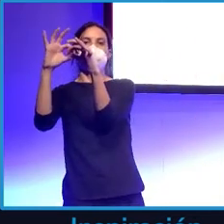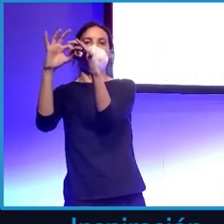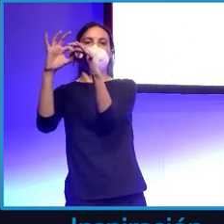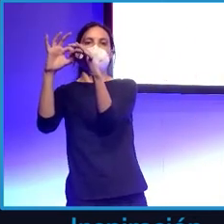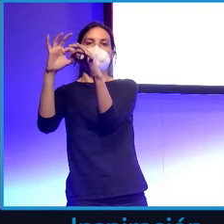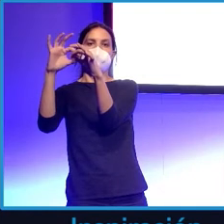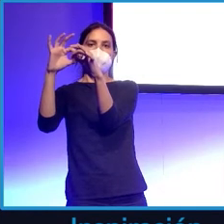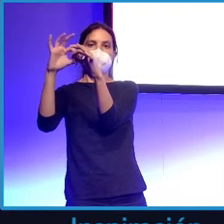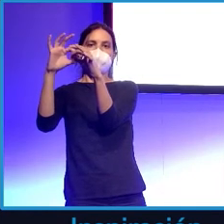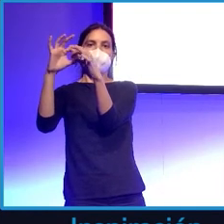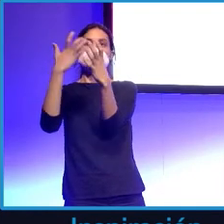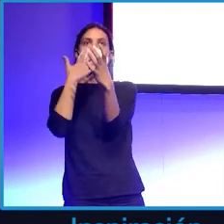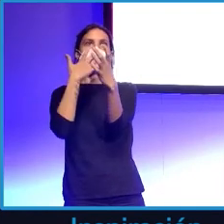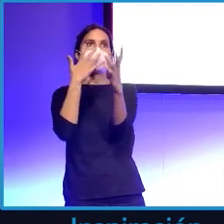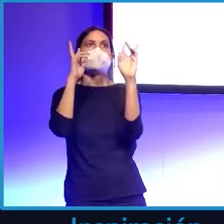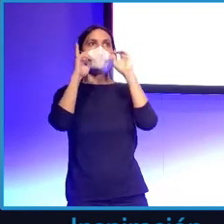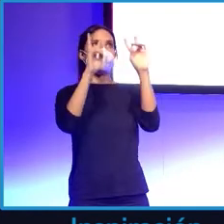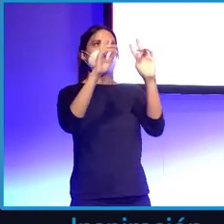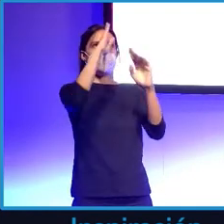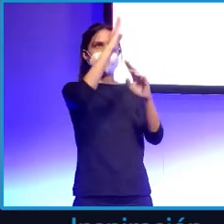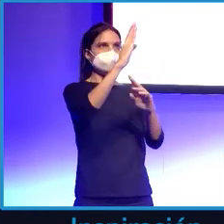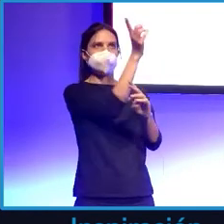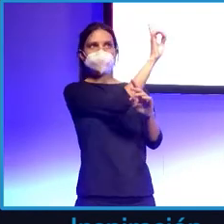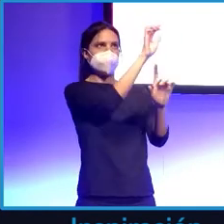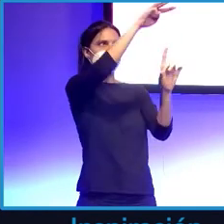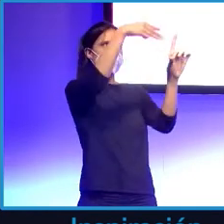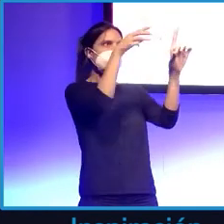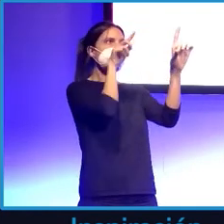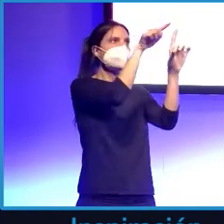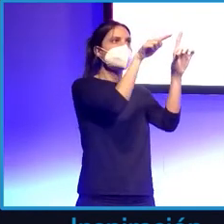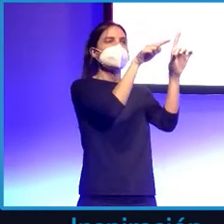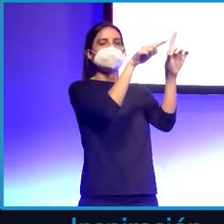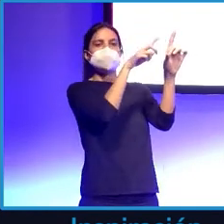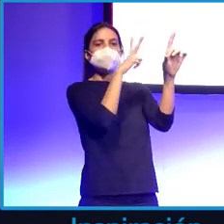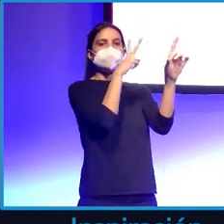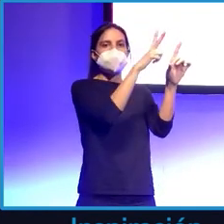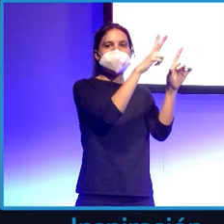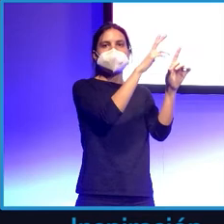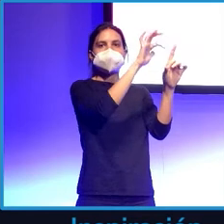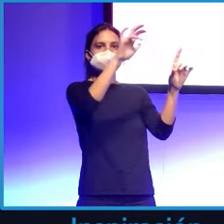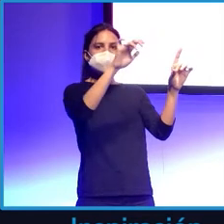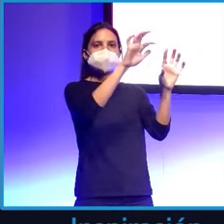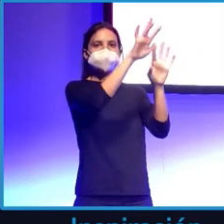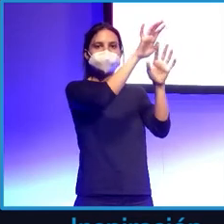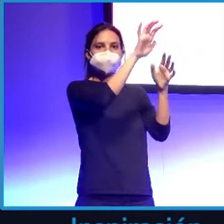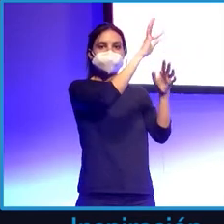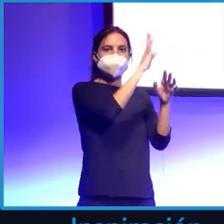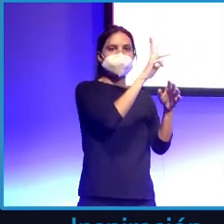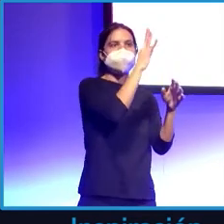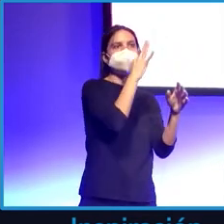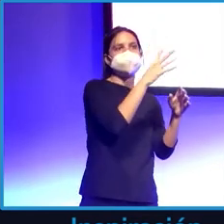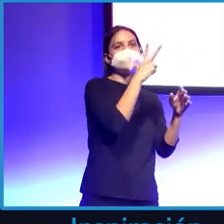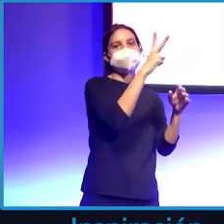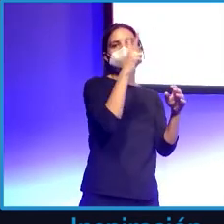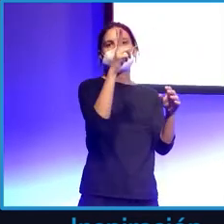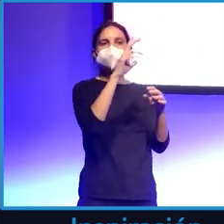que ve lo que no vemos directamente en la web este hr es el nombre de la web este texto ancla que es el texto que vemos que es clic